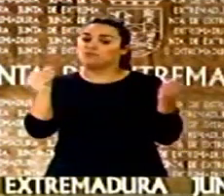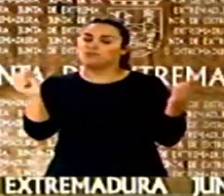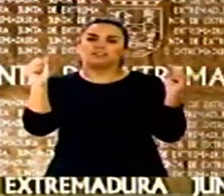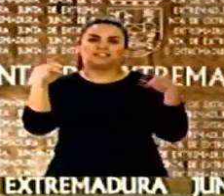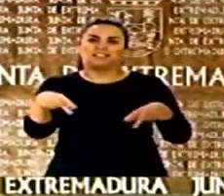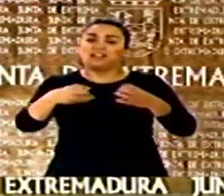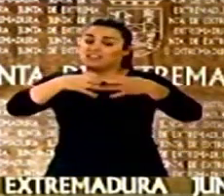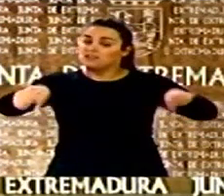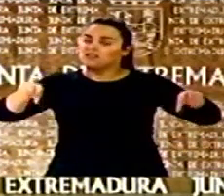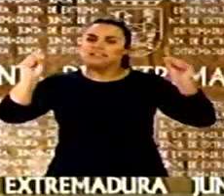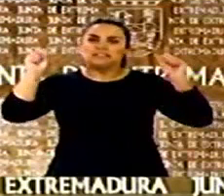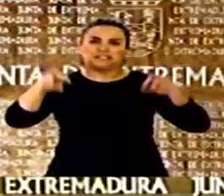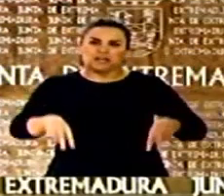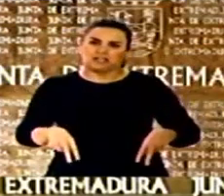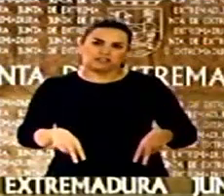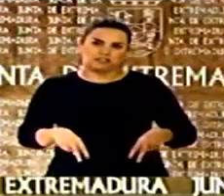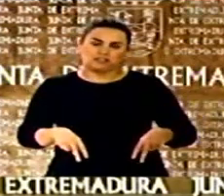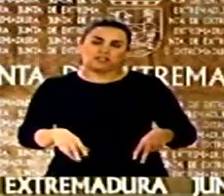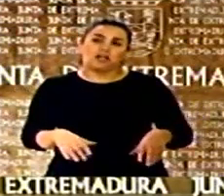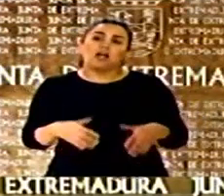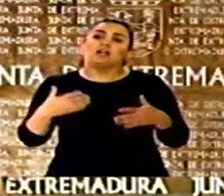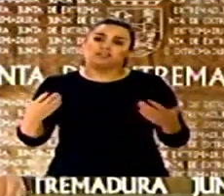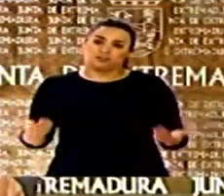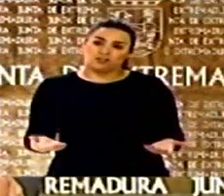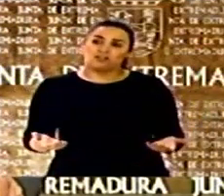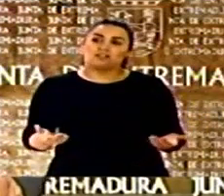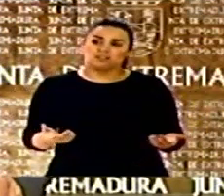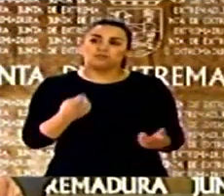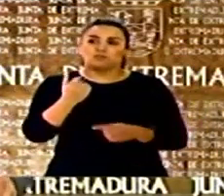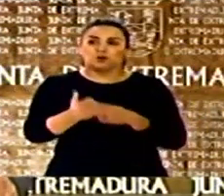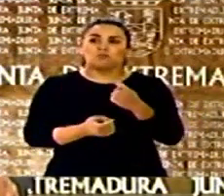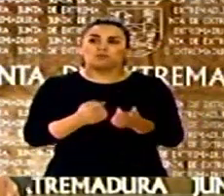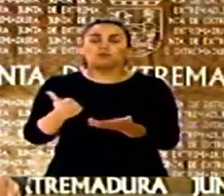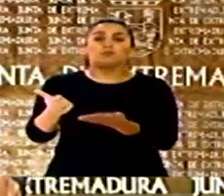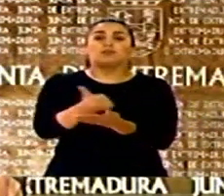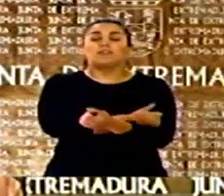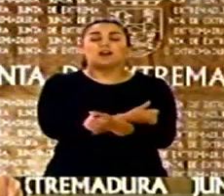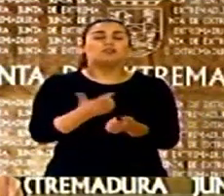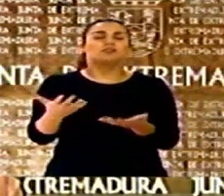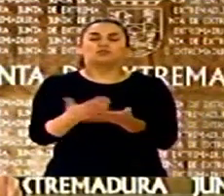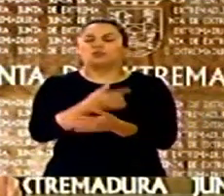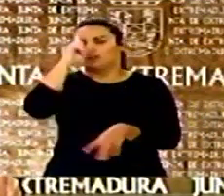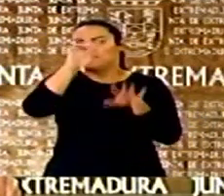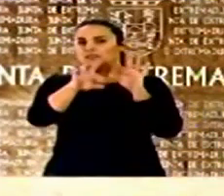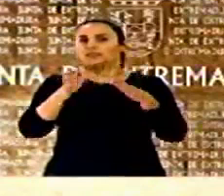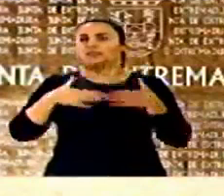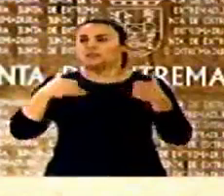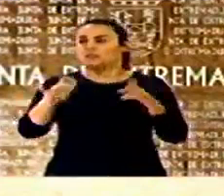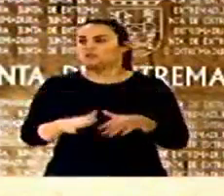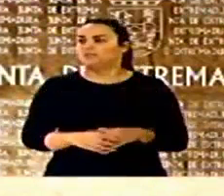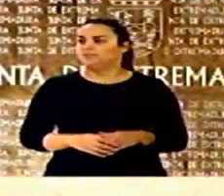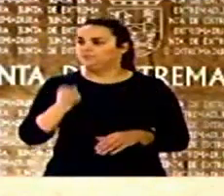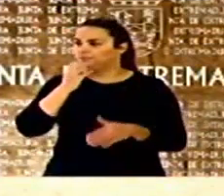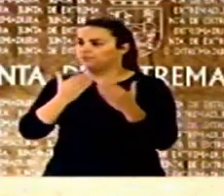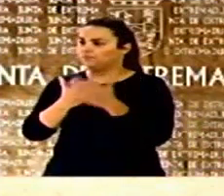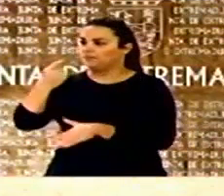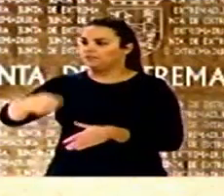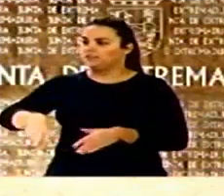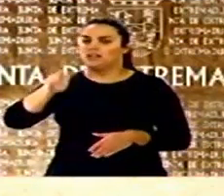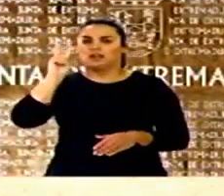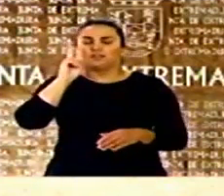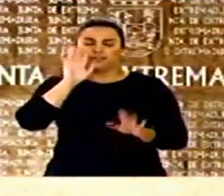ver con Cataluña, pues hemos tenido una posición siempre muy firme e inalterable. Y todo el mundo en este país sabe dónde